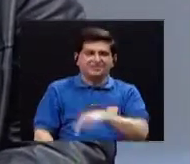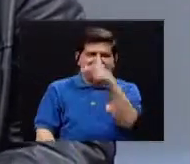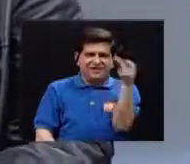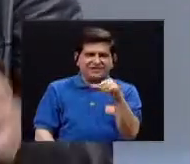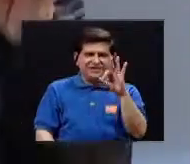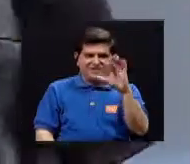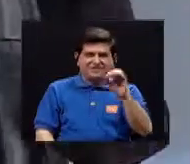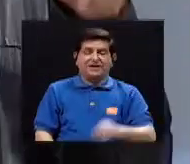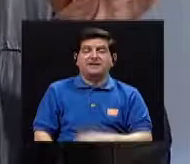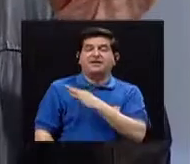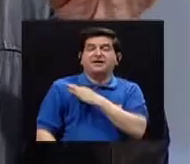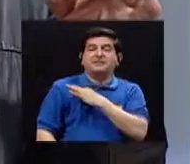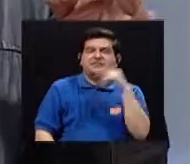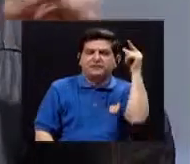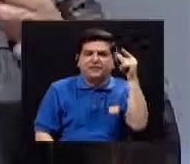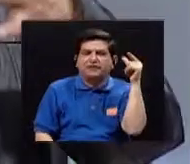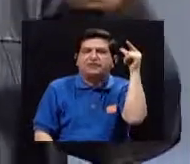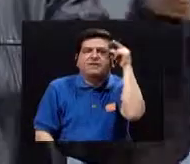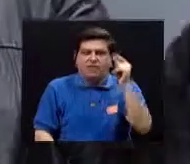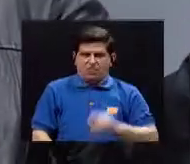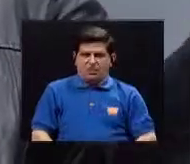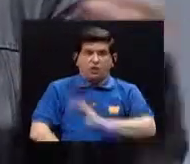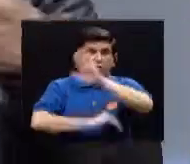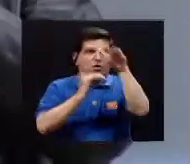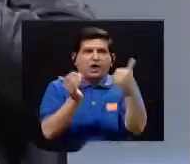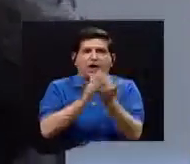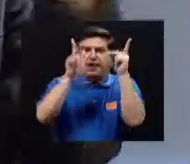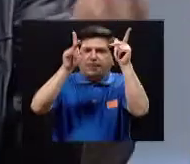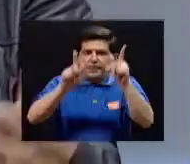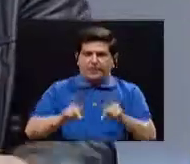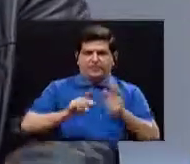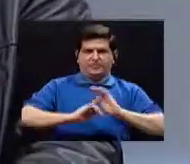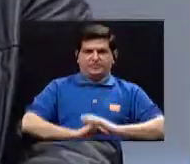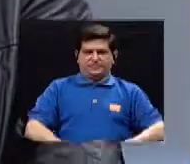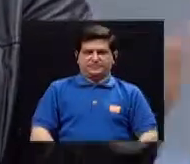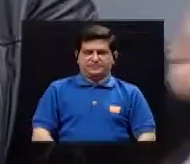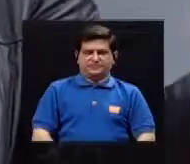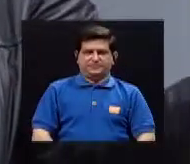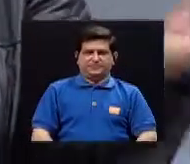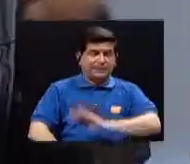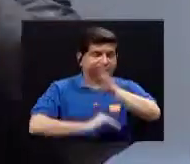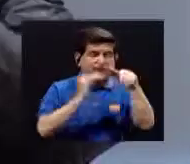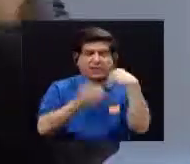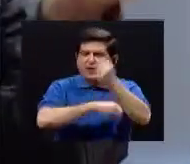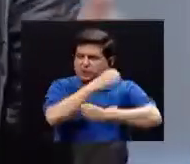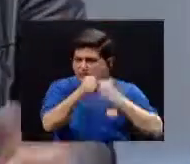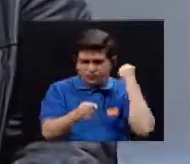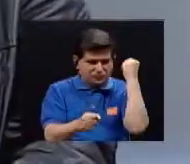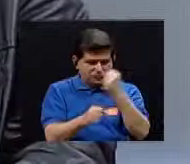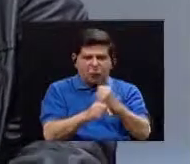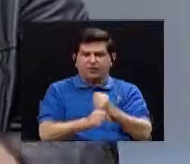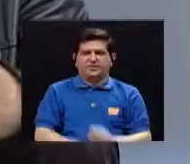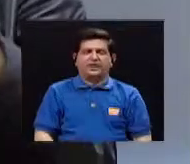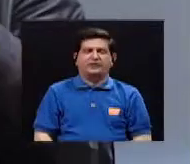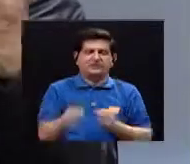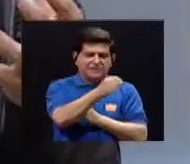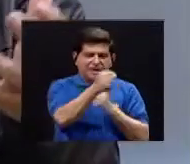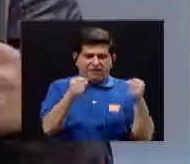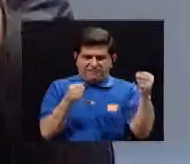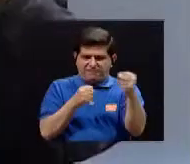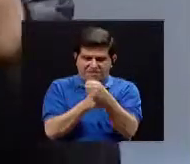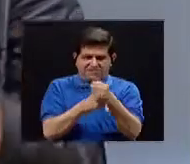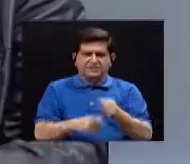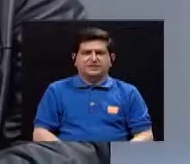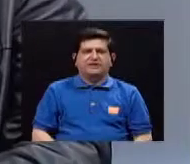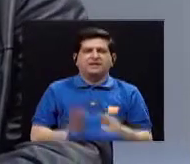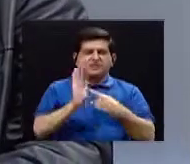película italia 90 invitando por supuesto a todo el público para de todas las edades a las